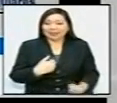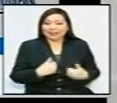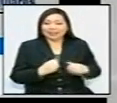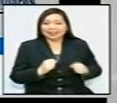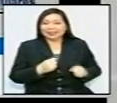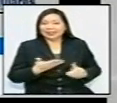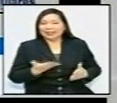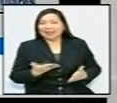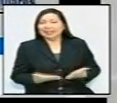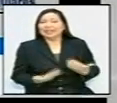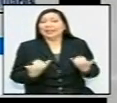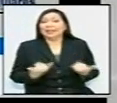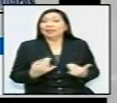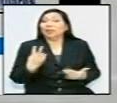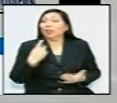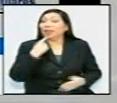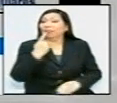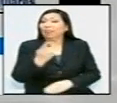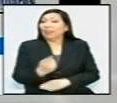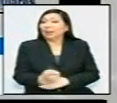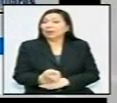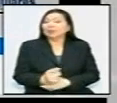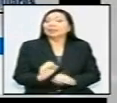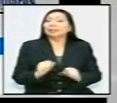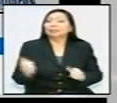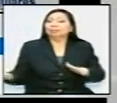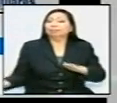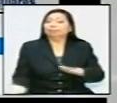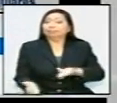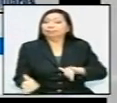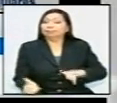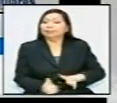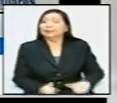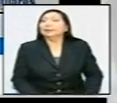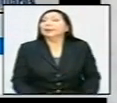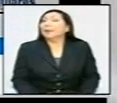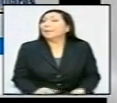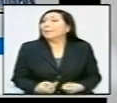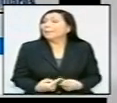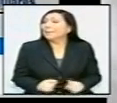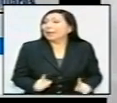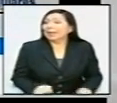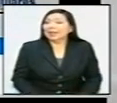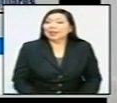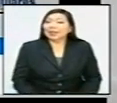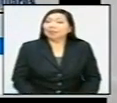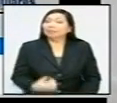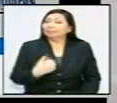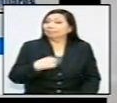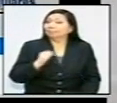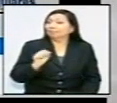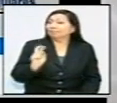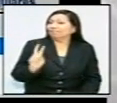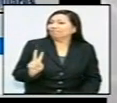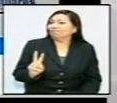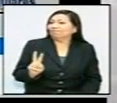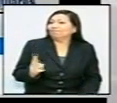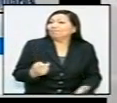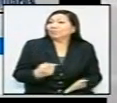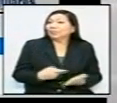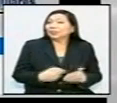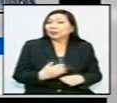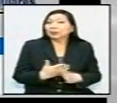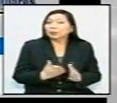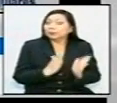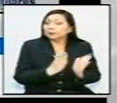haber ocurrido es que estas dos denuncias sean archivadas. Sin embargo, estamos viendo de qué